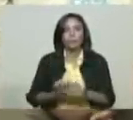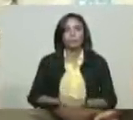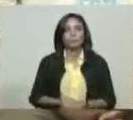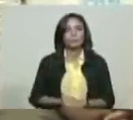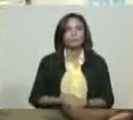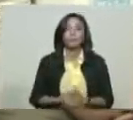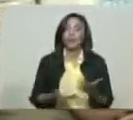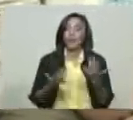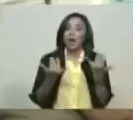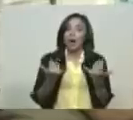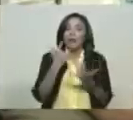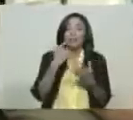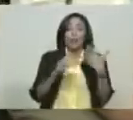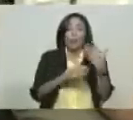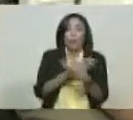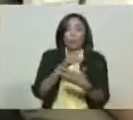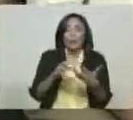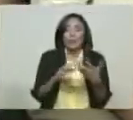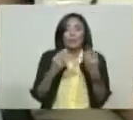fracasado.